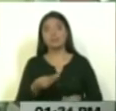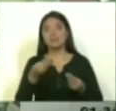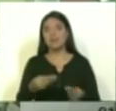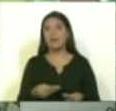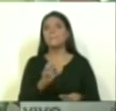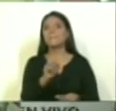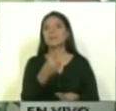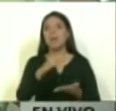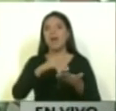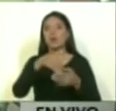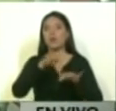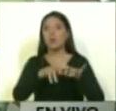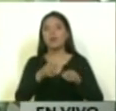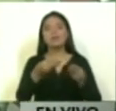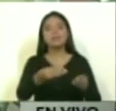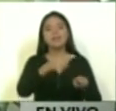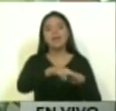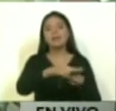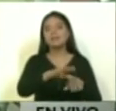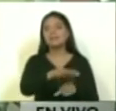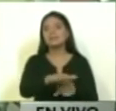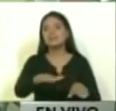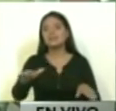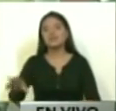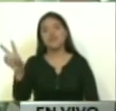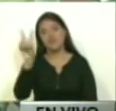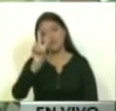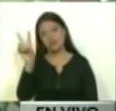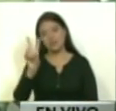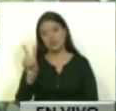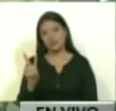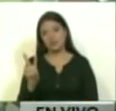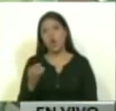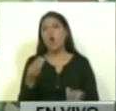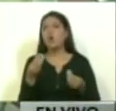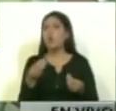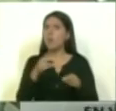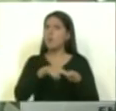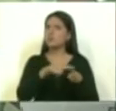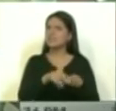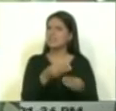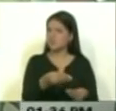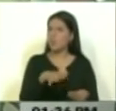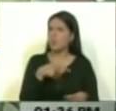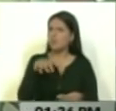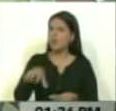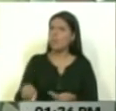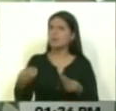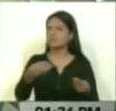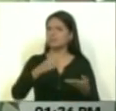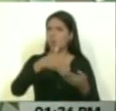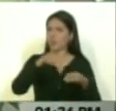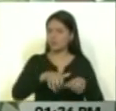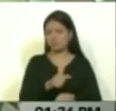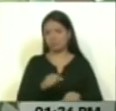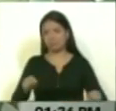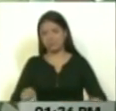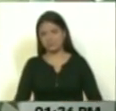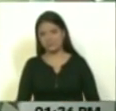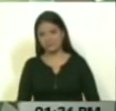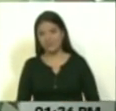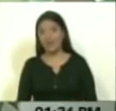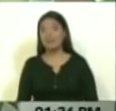computadora en manos del niño y la niña venezolana. ¿Cómo una niña iba a tener acceso a un niño venezolano a una computadora? Y ahora